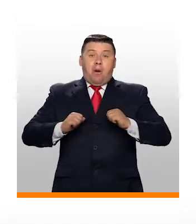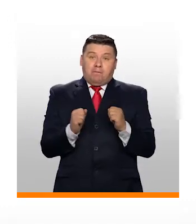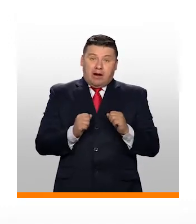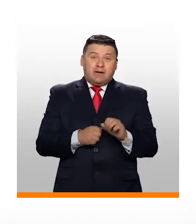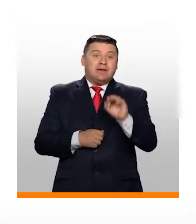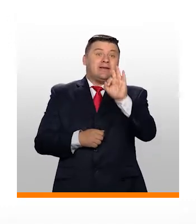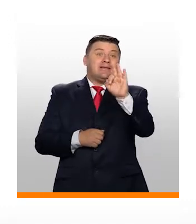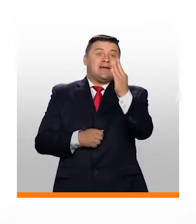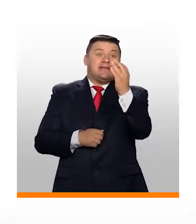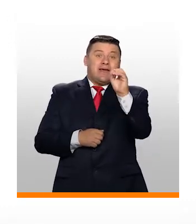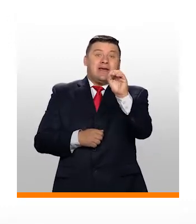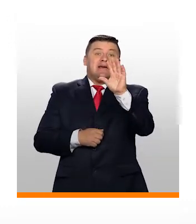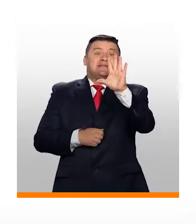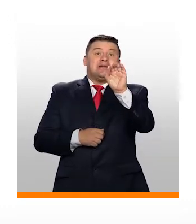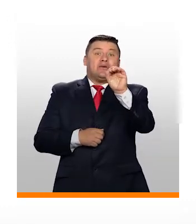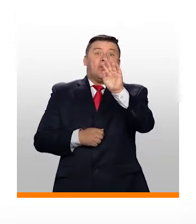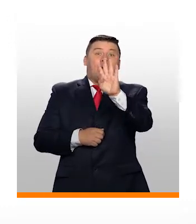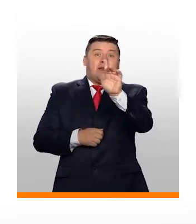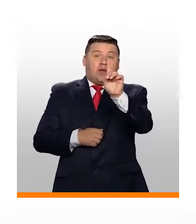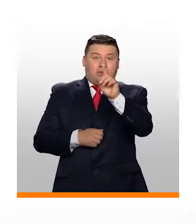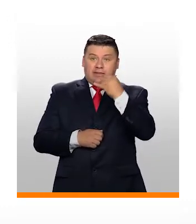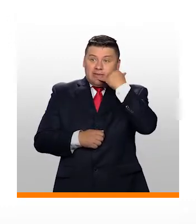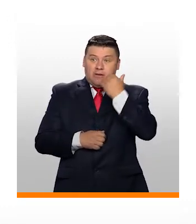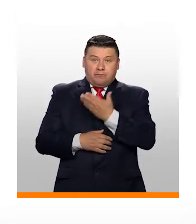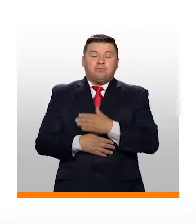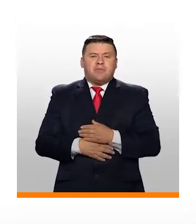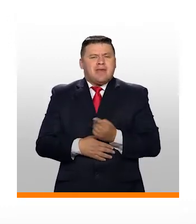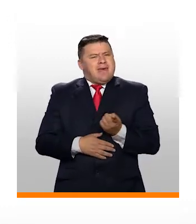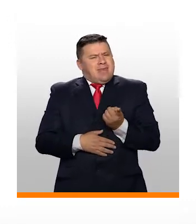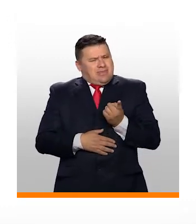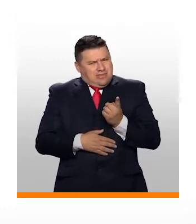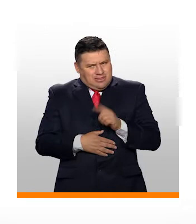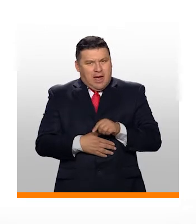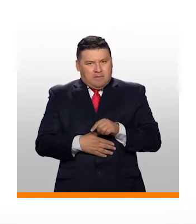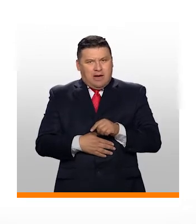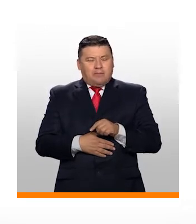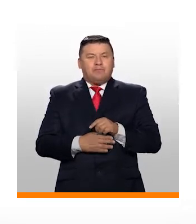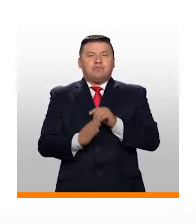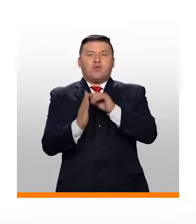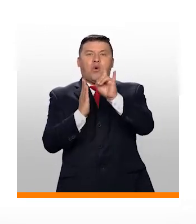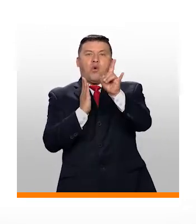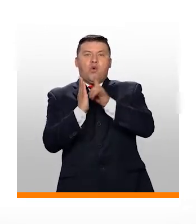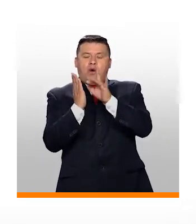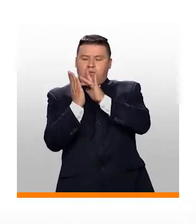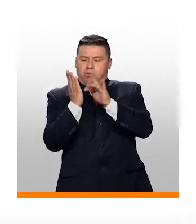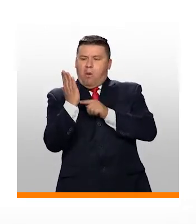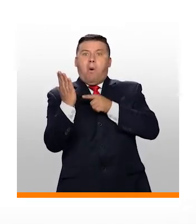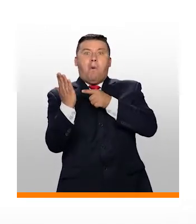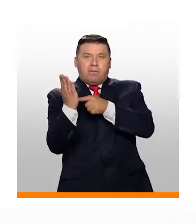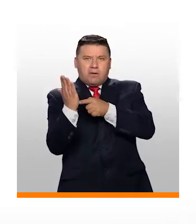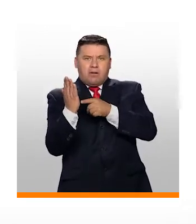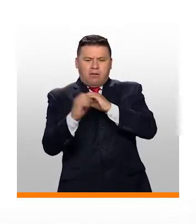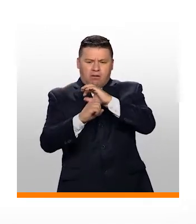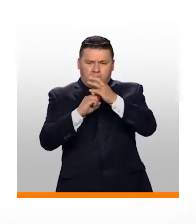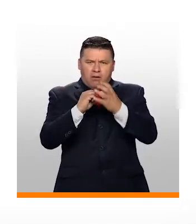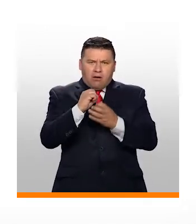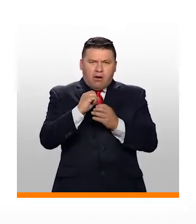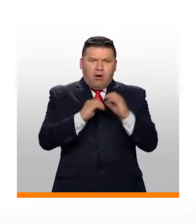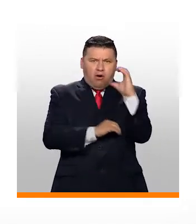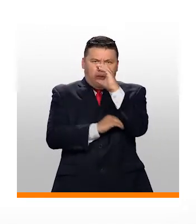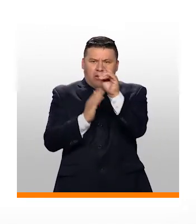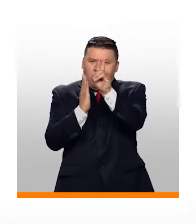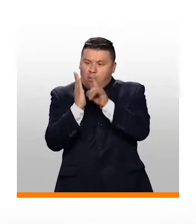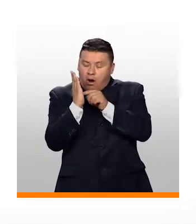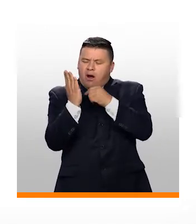018-955-590 y en Bogotá al 330-5041. Hemos también habilitado la aplicación CoronApp Colombia para